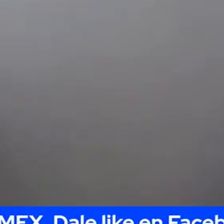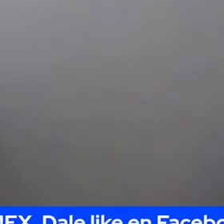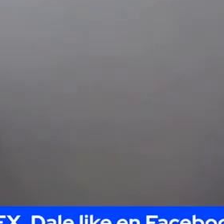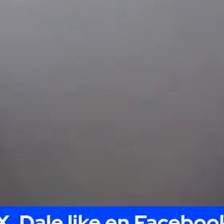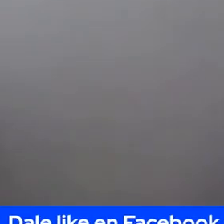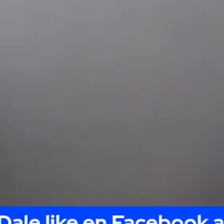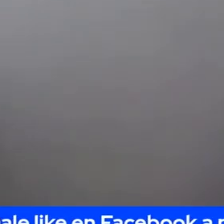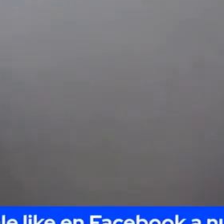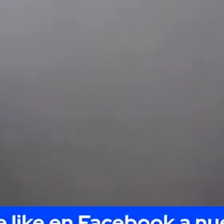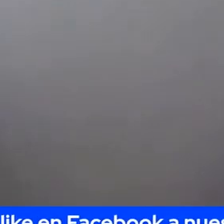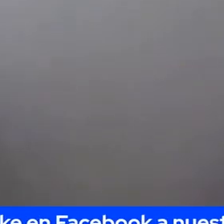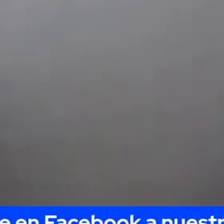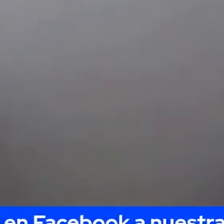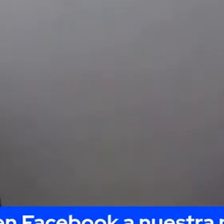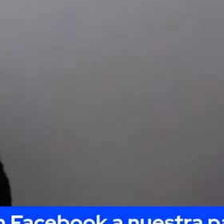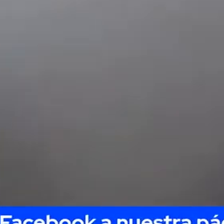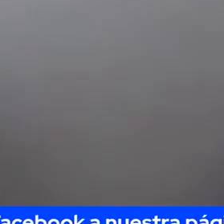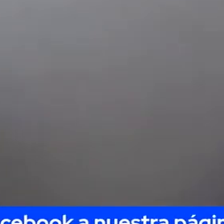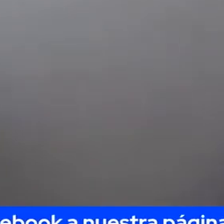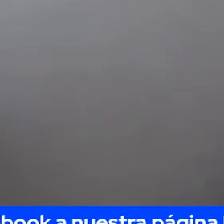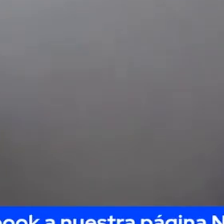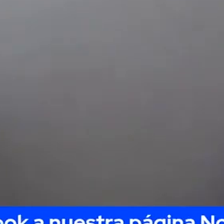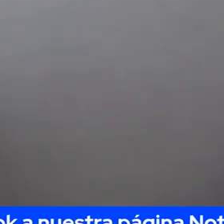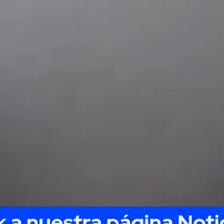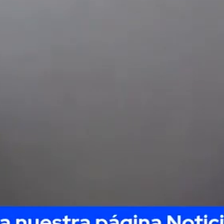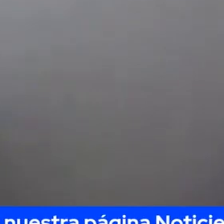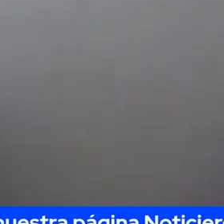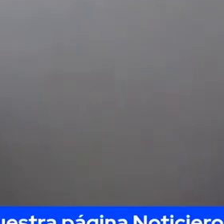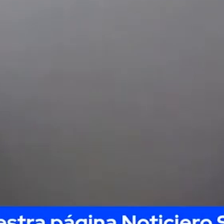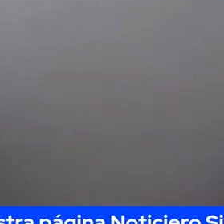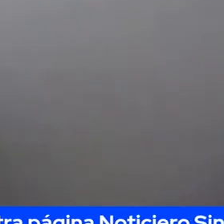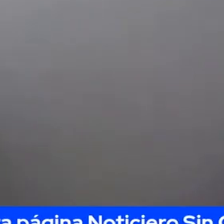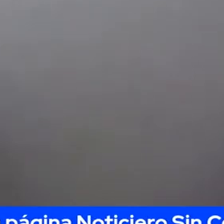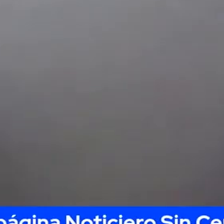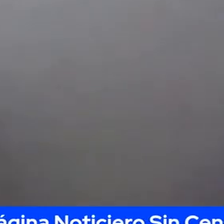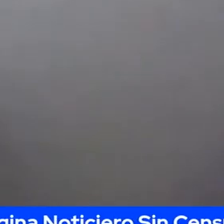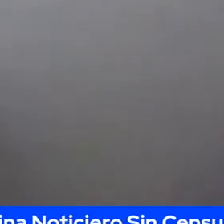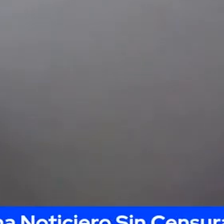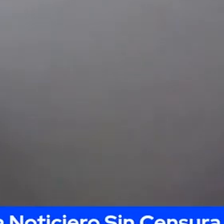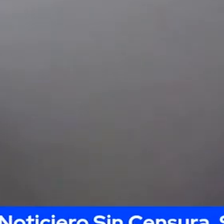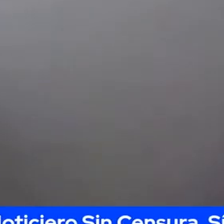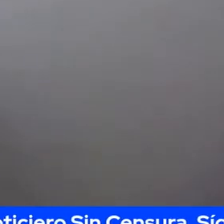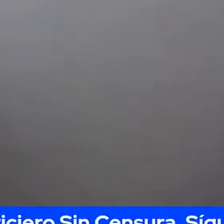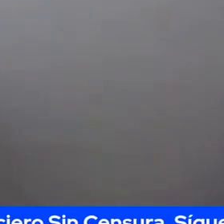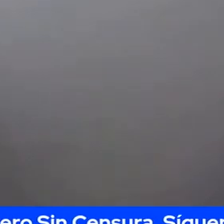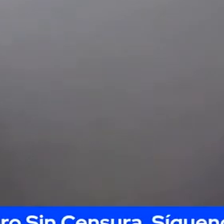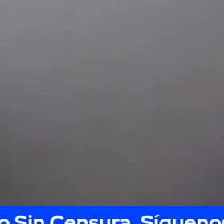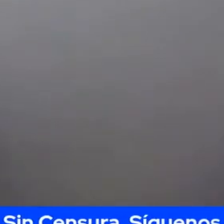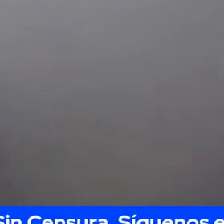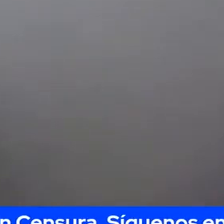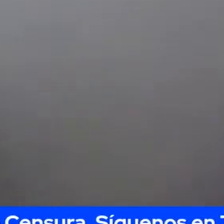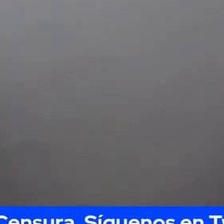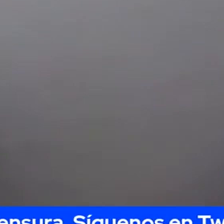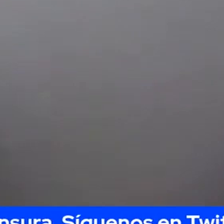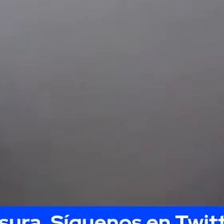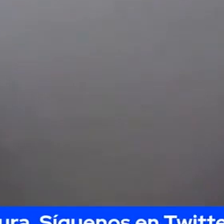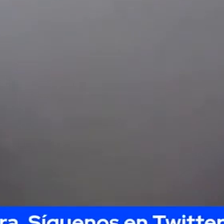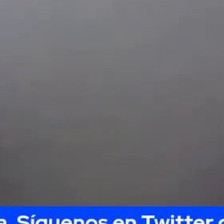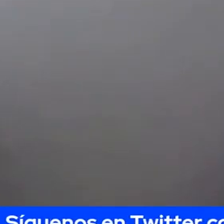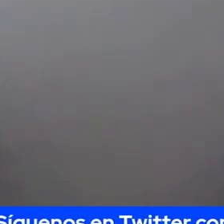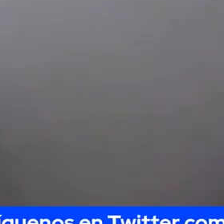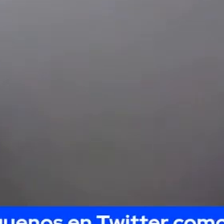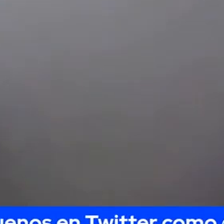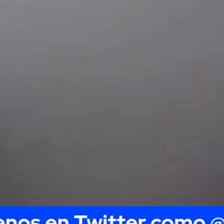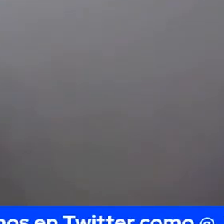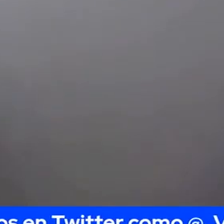Saavedra, el representante del PAN, intenta meter una que otra palabra dominguera y cuestionar la academia de Eurípides Flores,